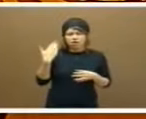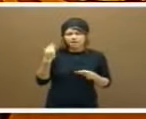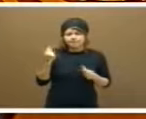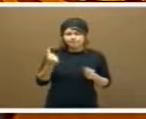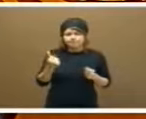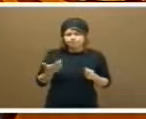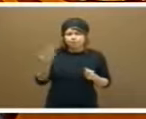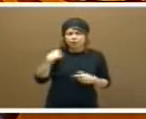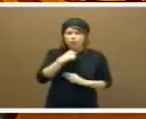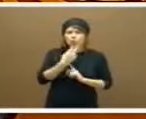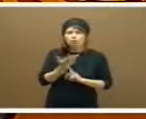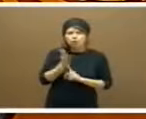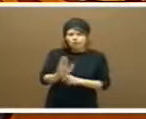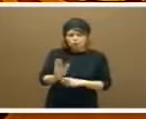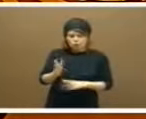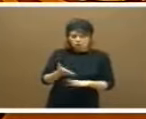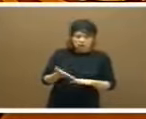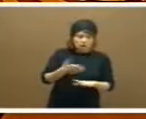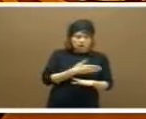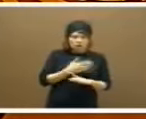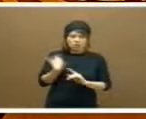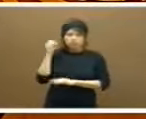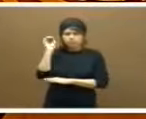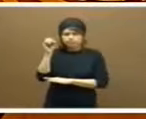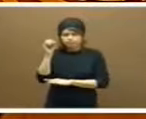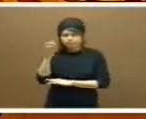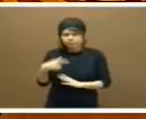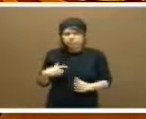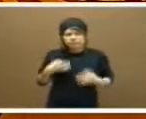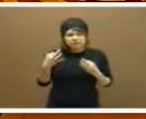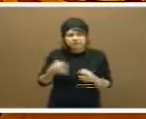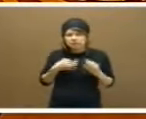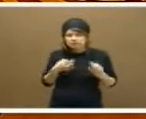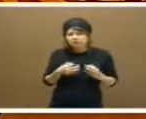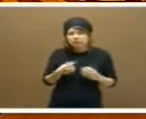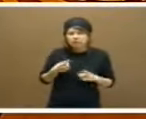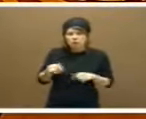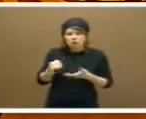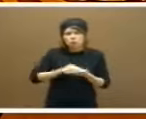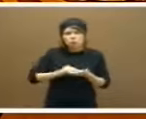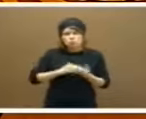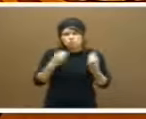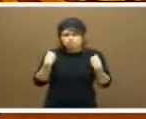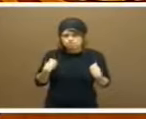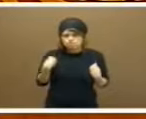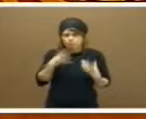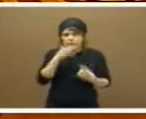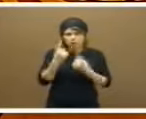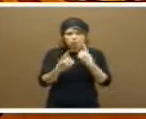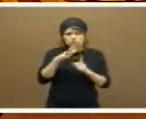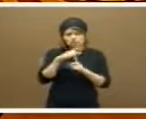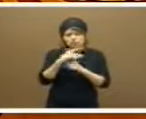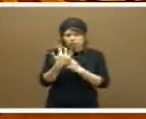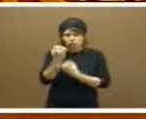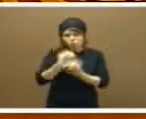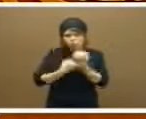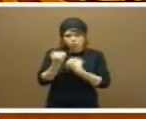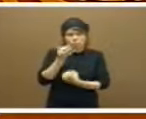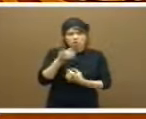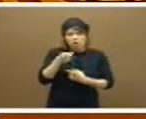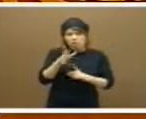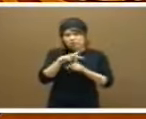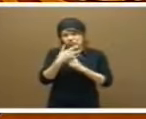los anteriores portavoces que me han precedido en el uso de la palabra. Siempre se han tomado este tipo de medidas en determinadas situaciones económicas o